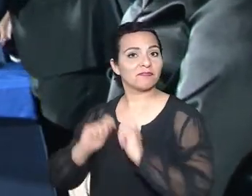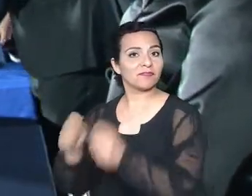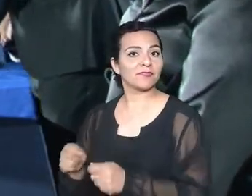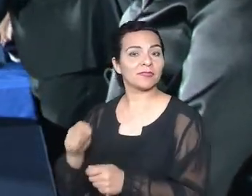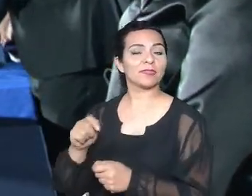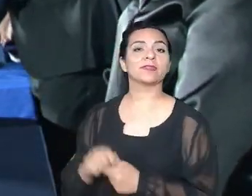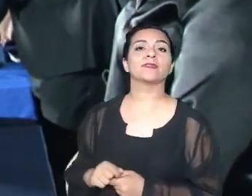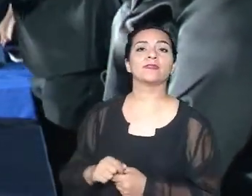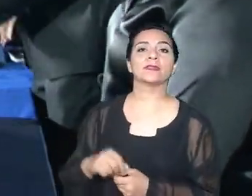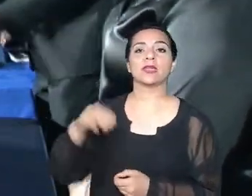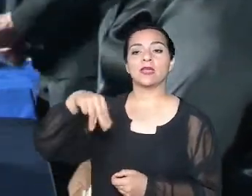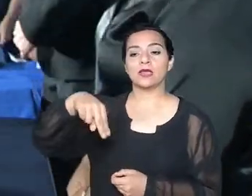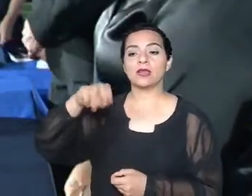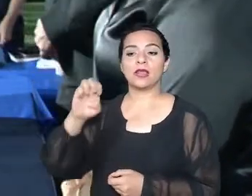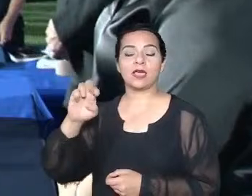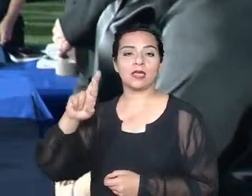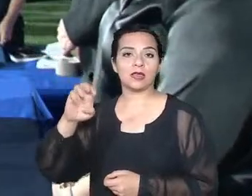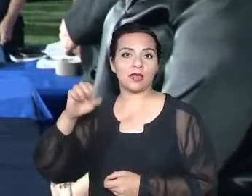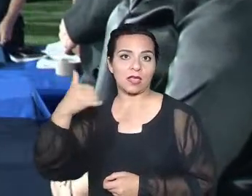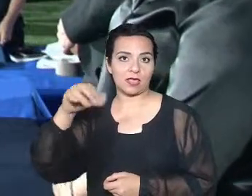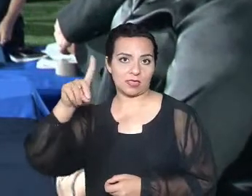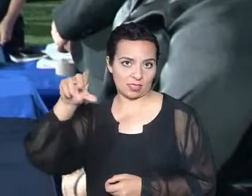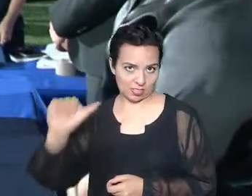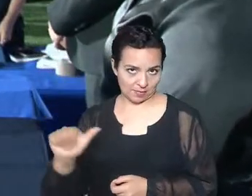Yandé Nereida Valenzuela Santiago.